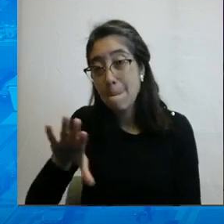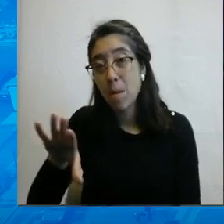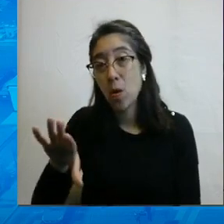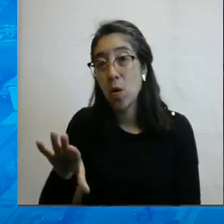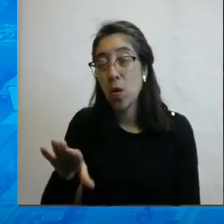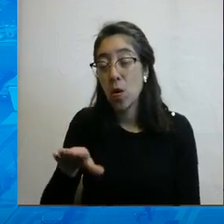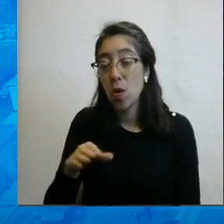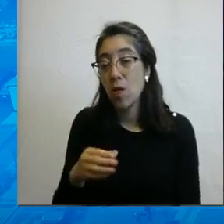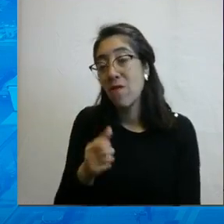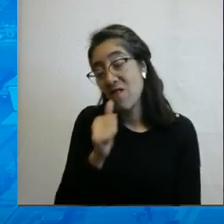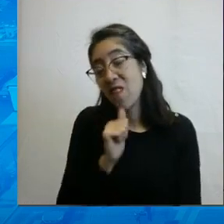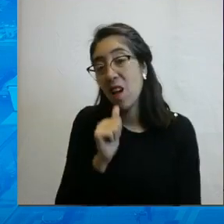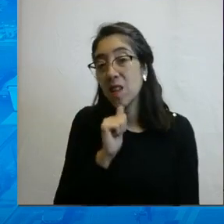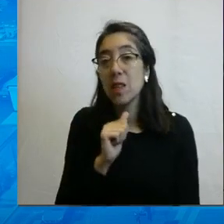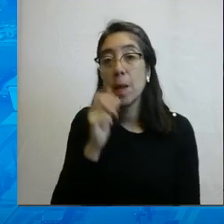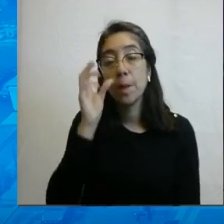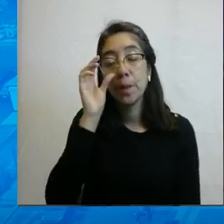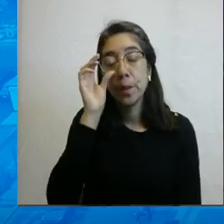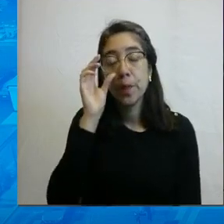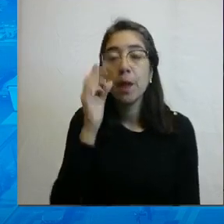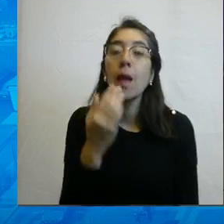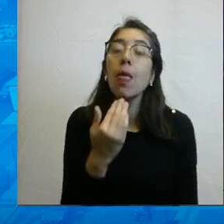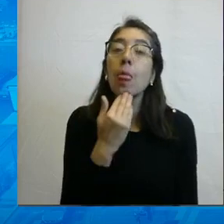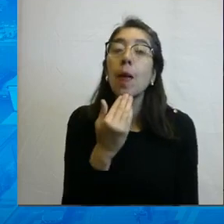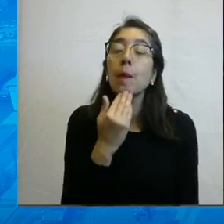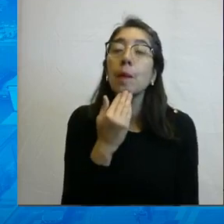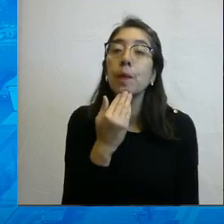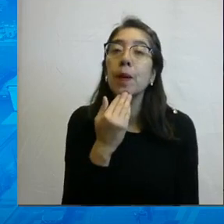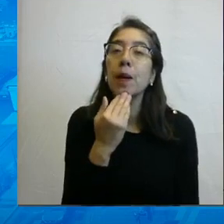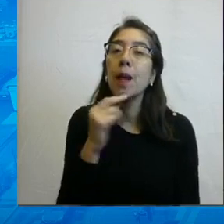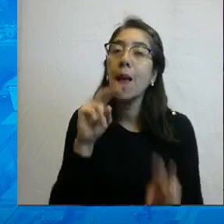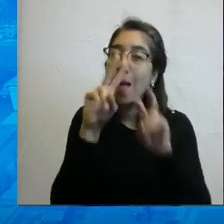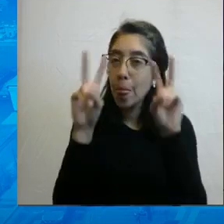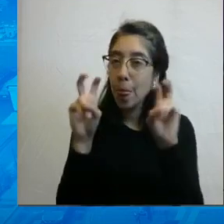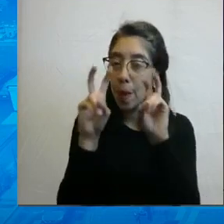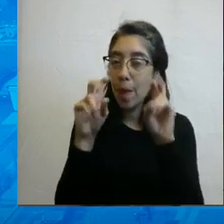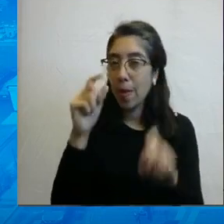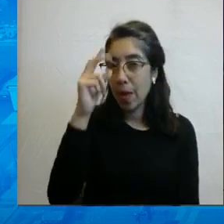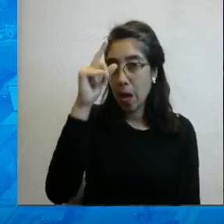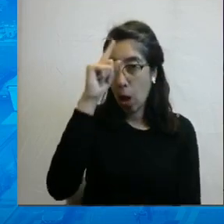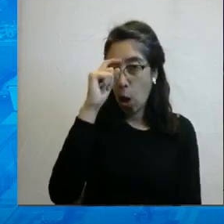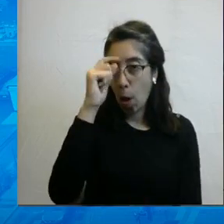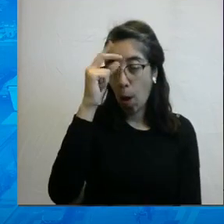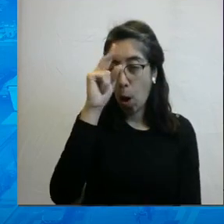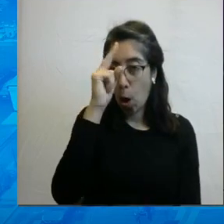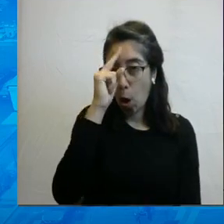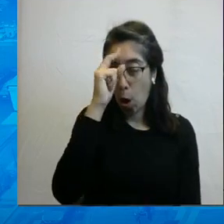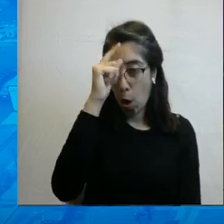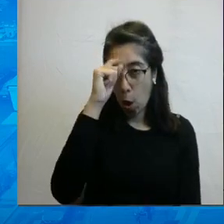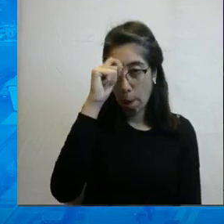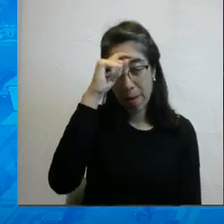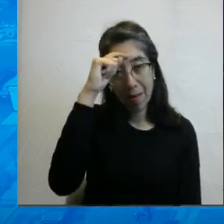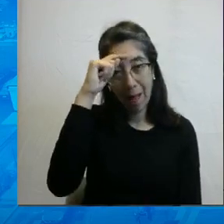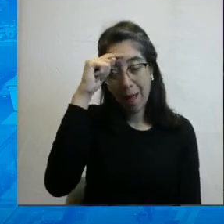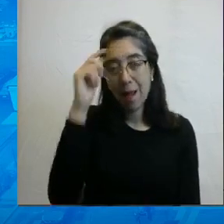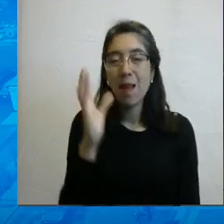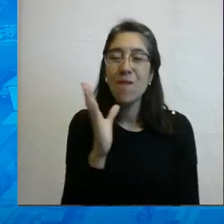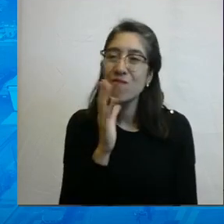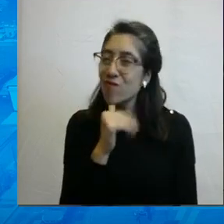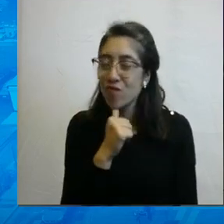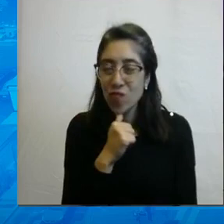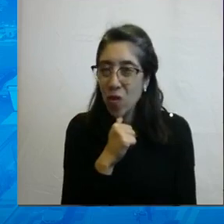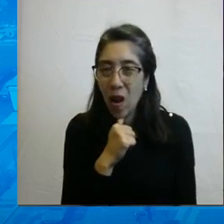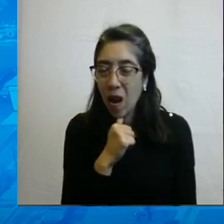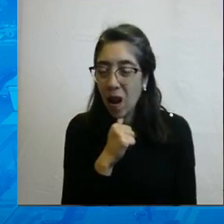esas conversaciones que tienen con el hospital, tener una capacidad colaborativa. Hace poco me tocó ir al hospital y no había camilla para recibir a